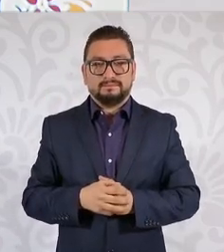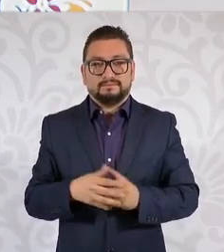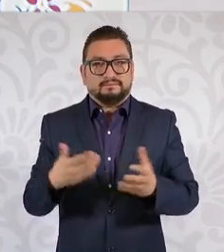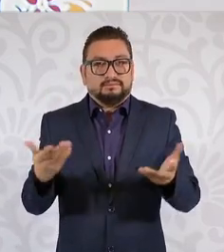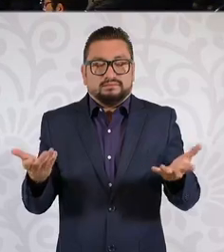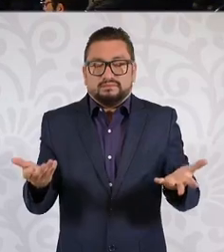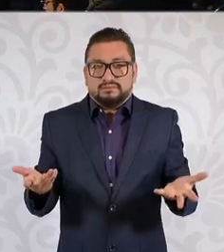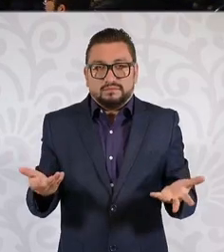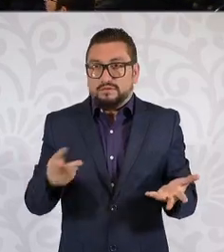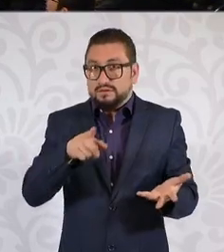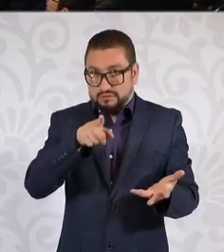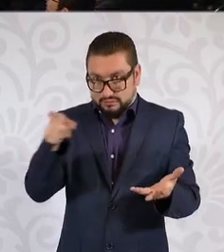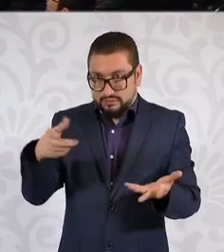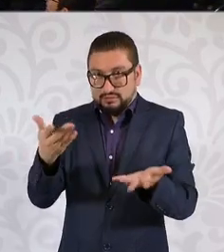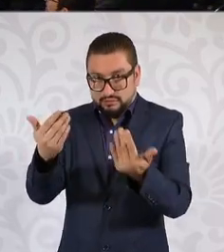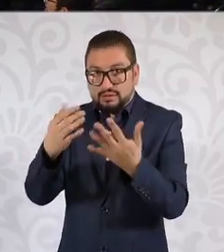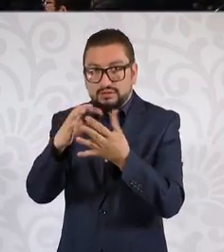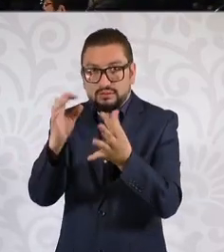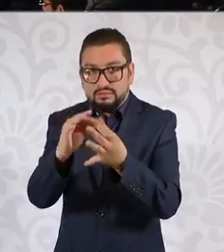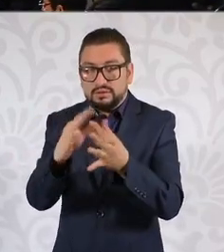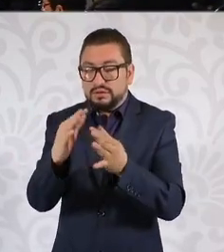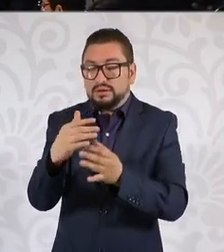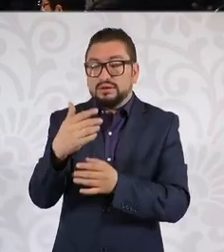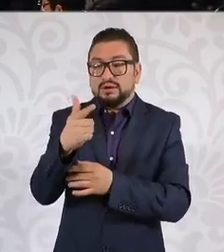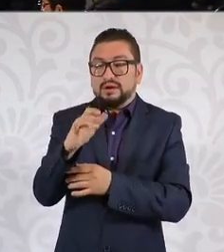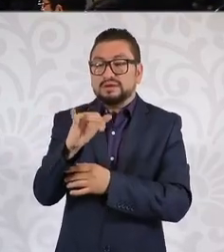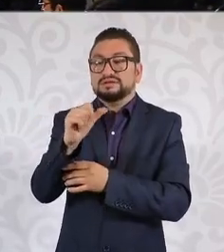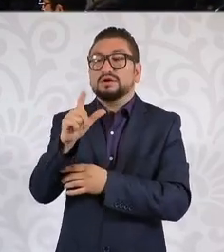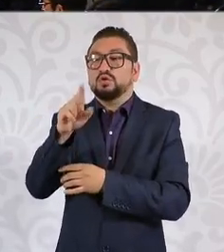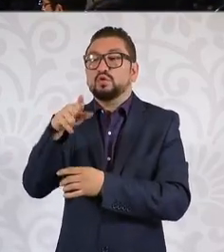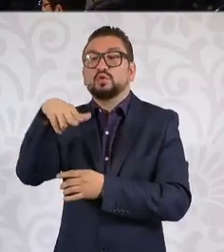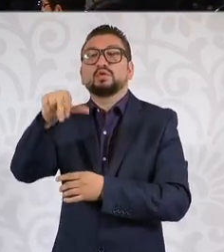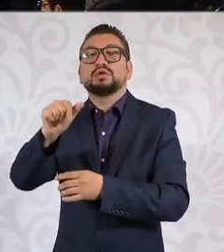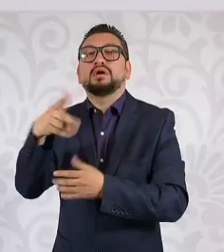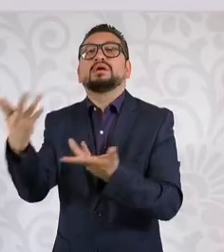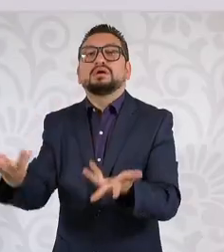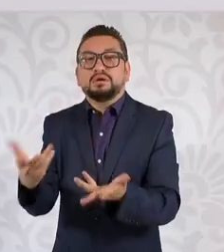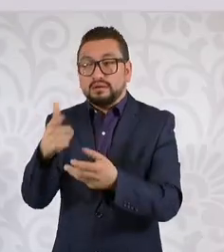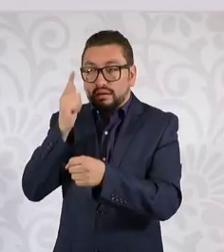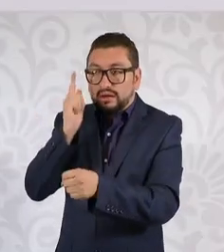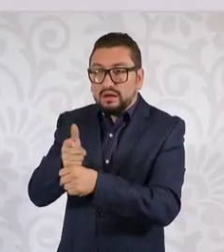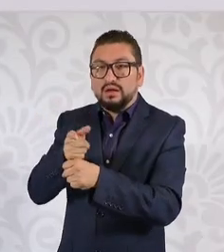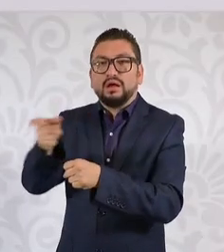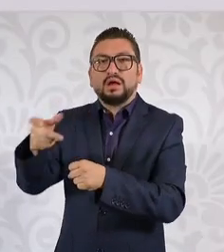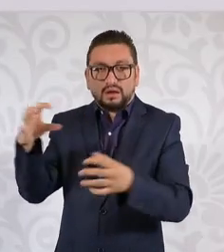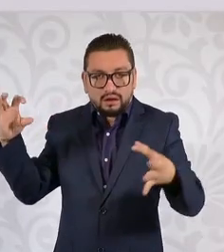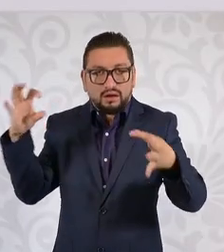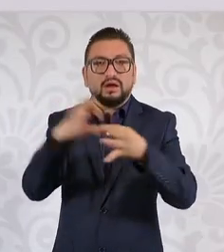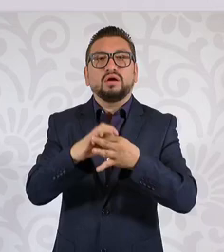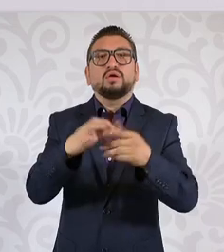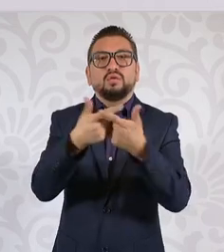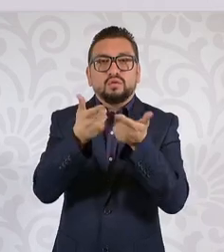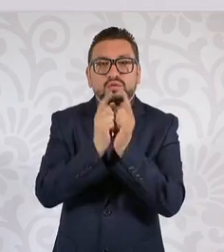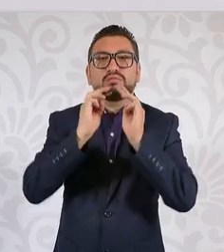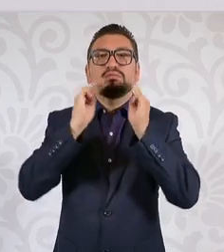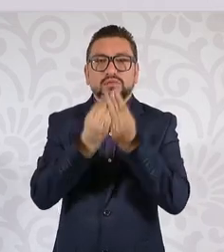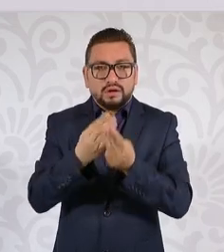¿Qué tienen que decir de García Luna? Que está demostrado que tenía nexos con el narco.